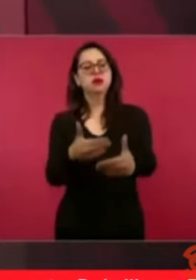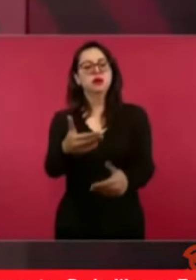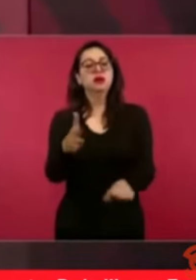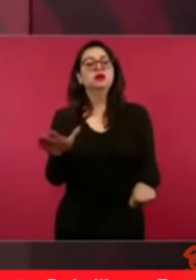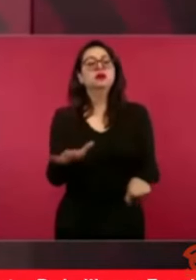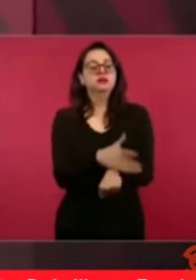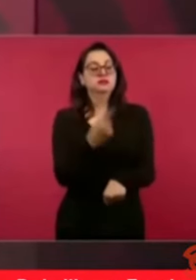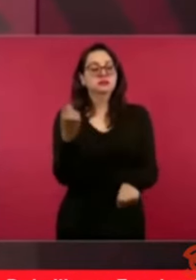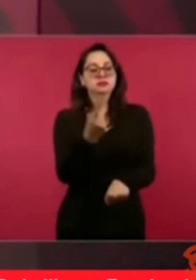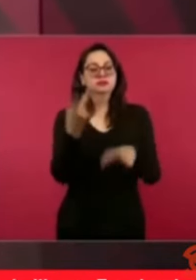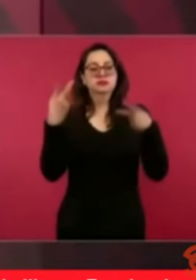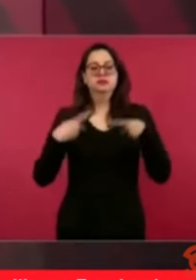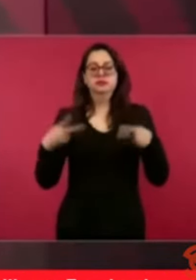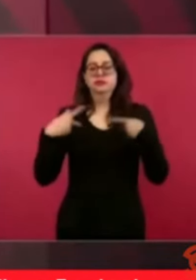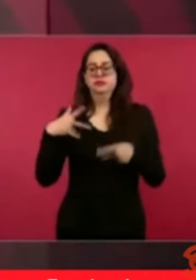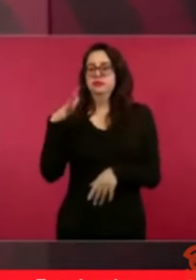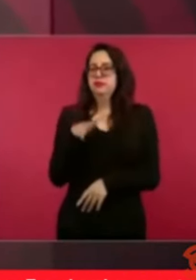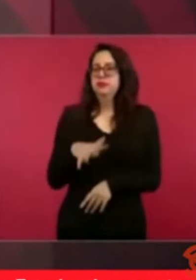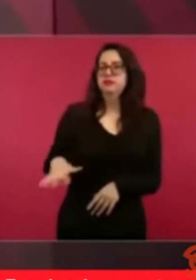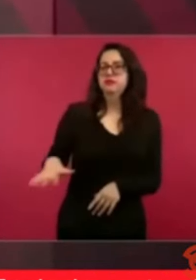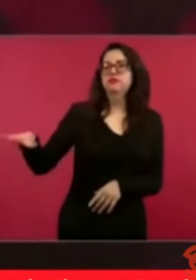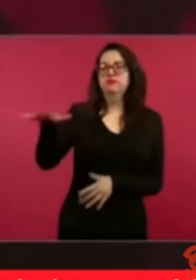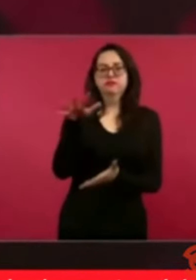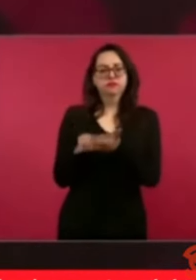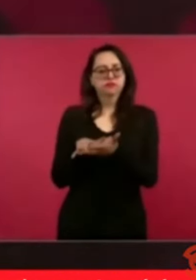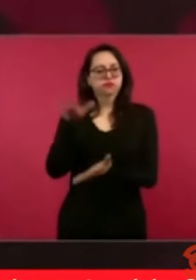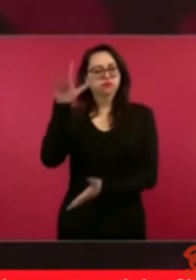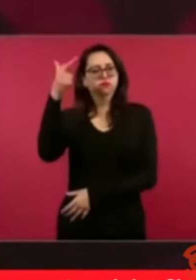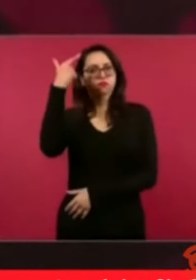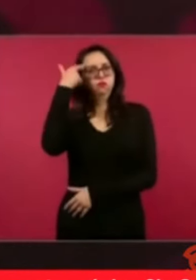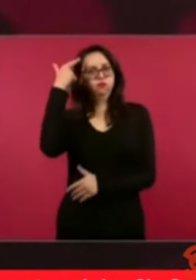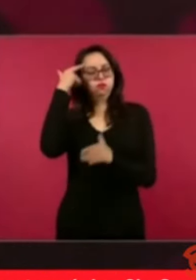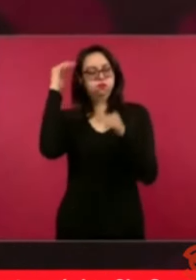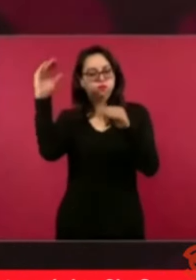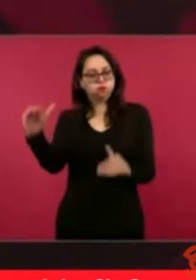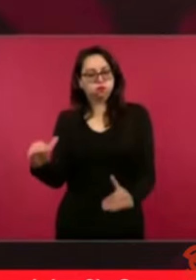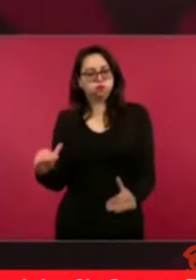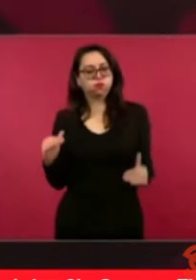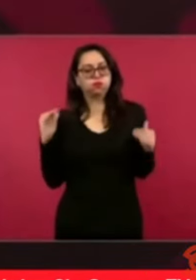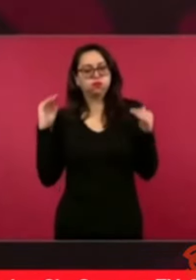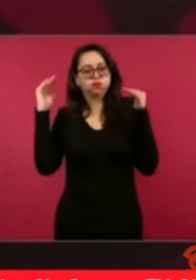muy consciente, muy politizado. Si no,